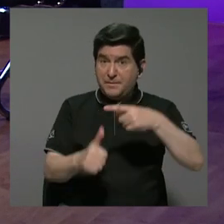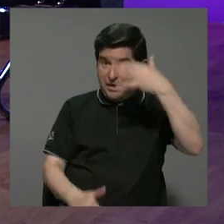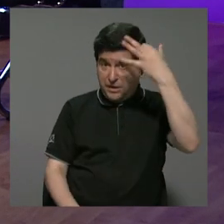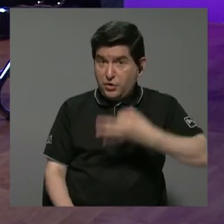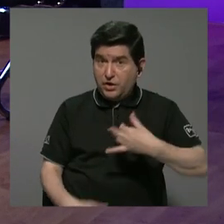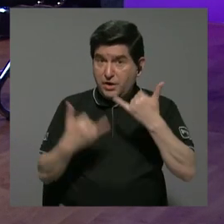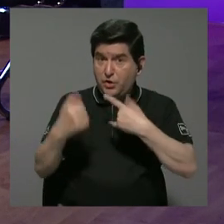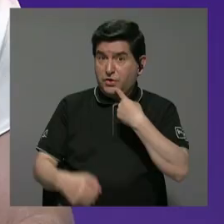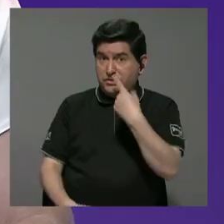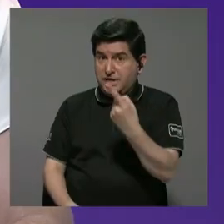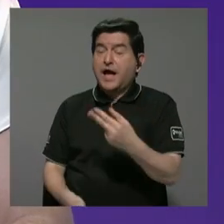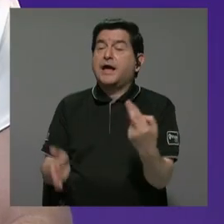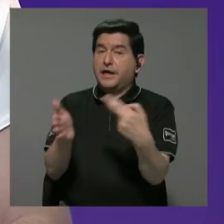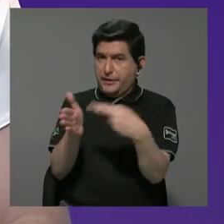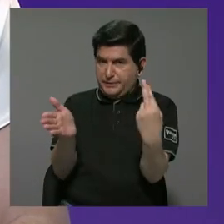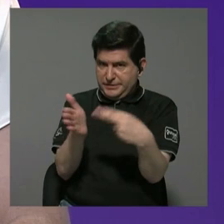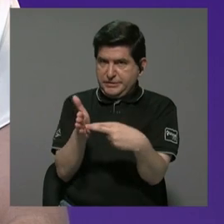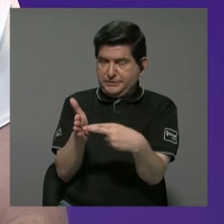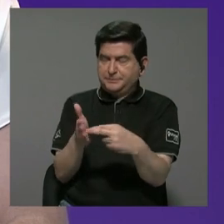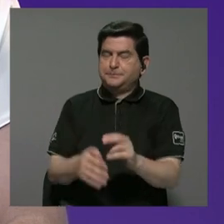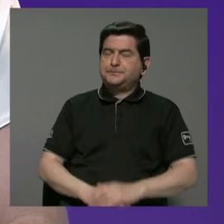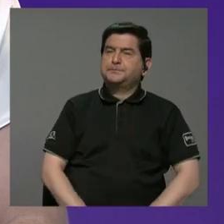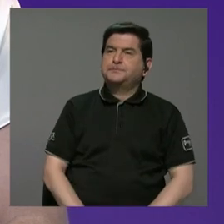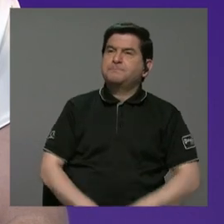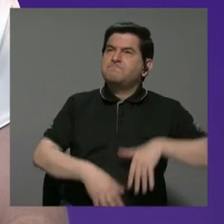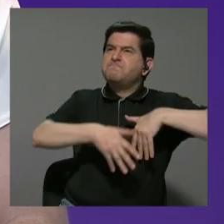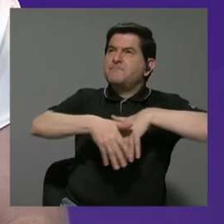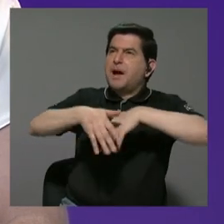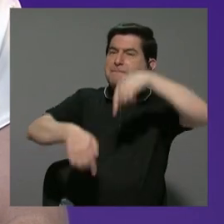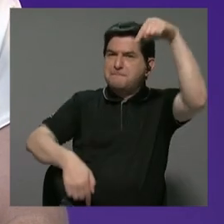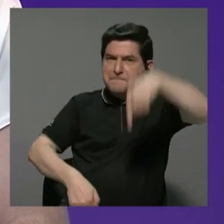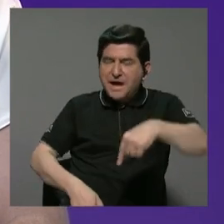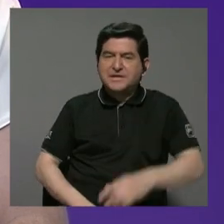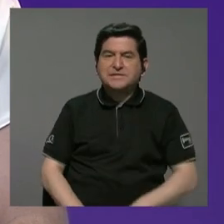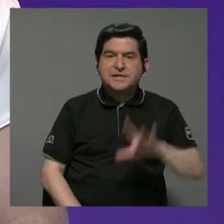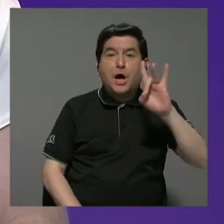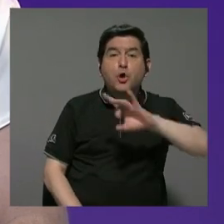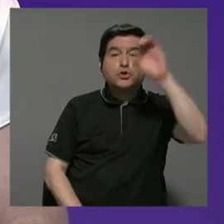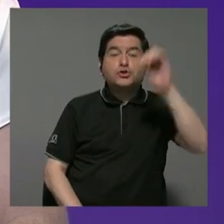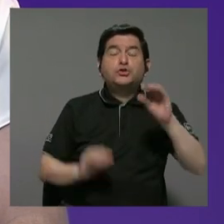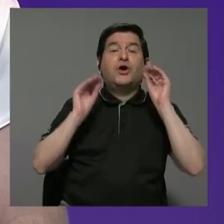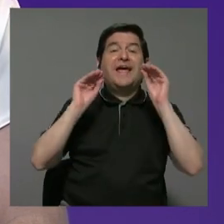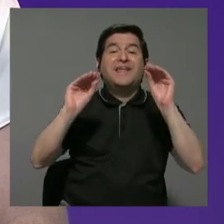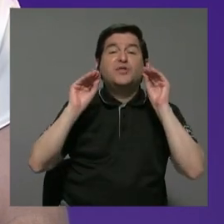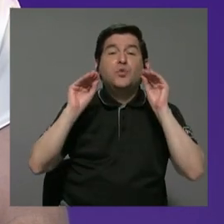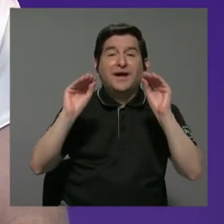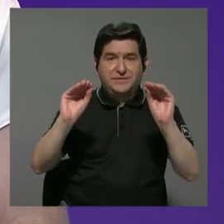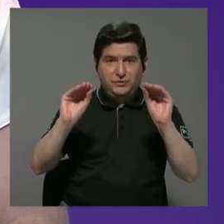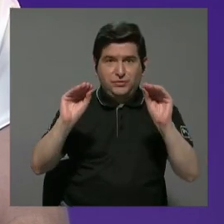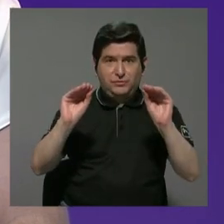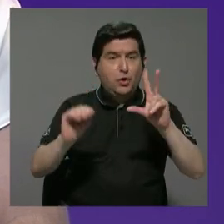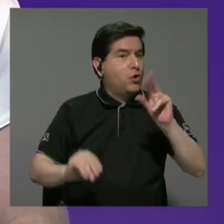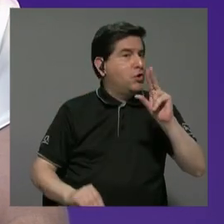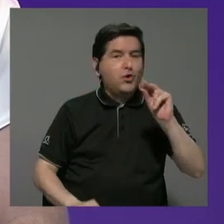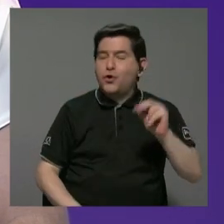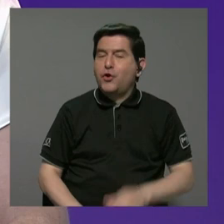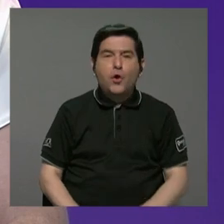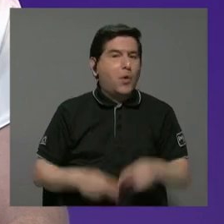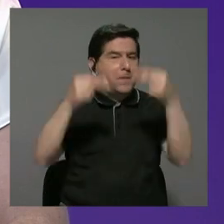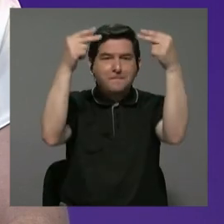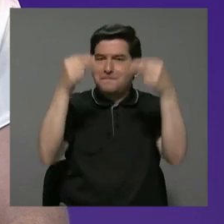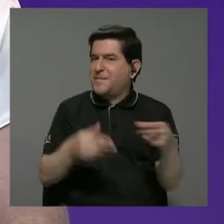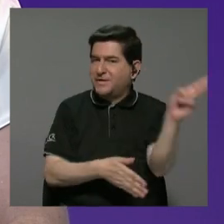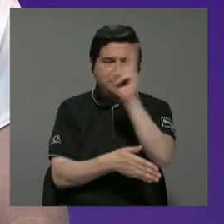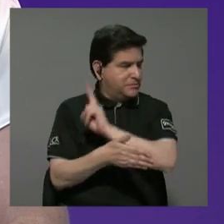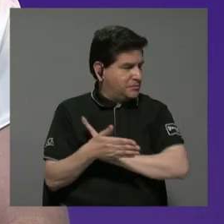se ha dicho y hay que repetirlo, la marcha de hoy es por el 8% en educación, no es por el presupuesto de